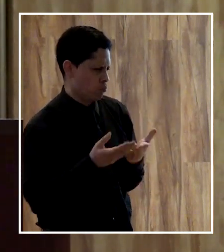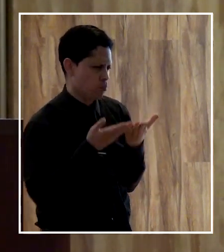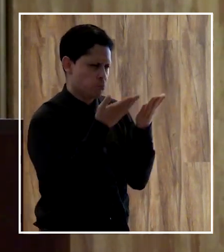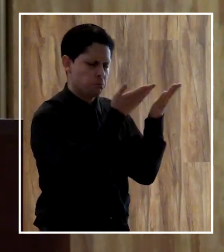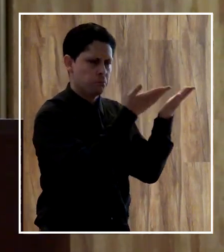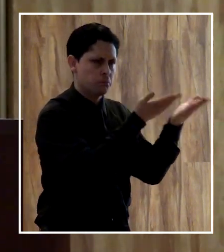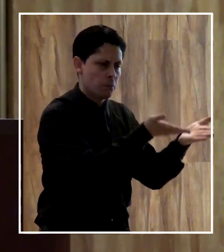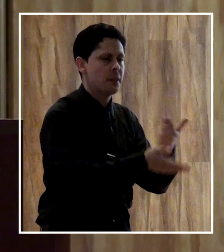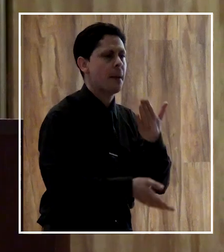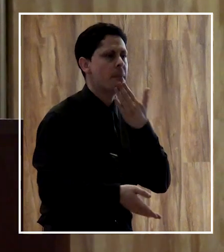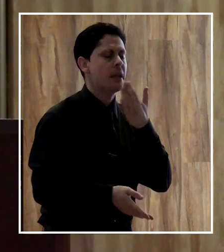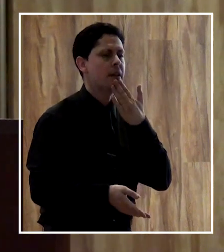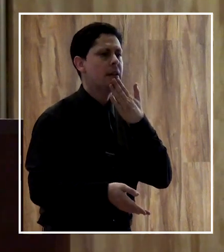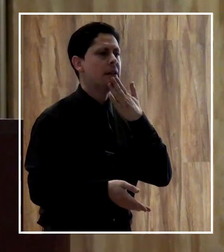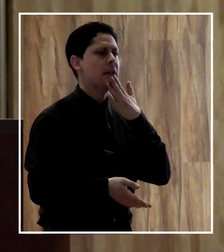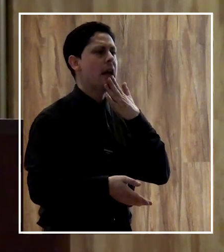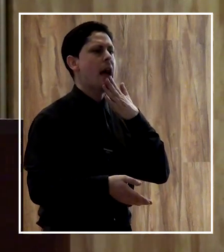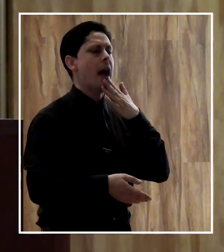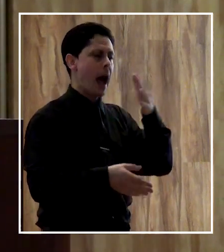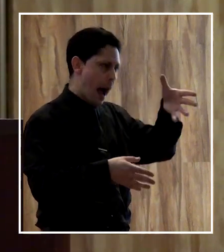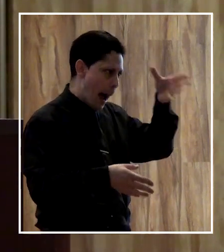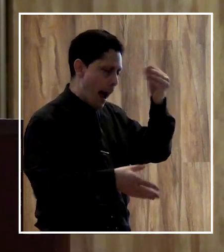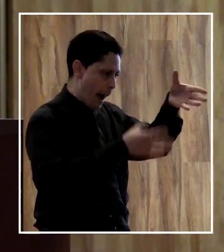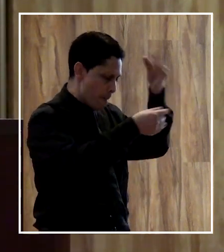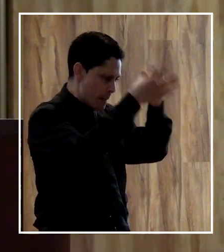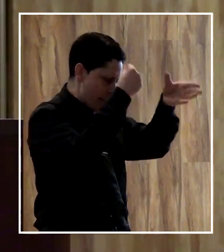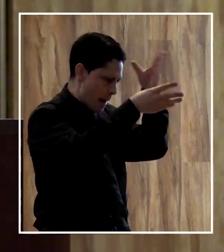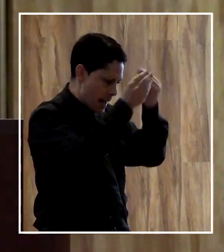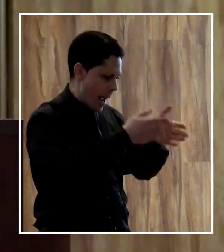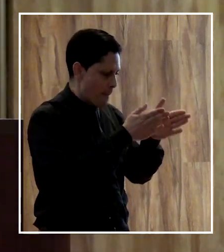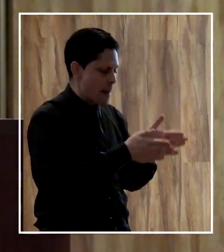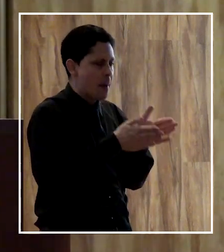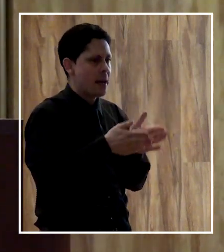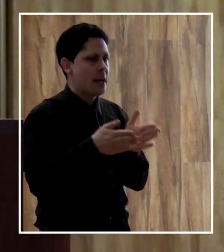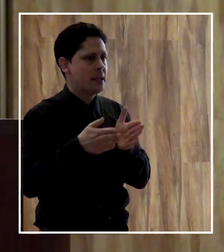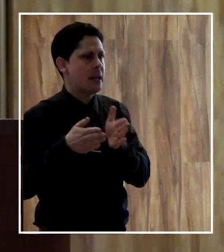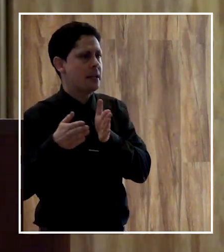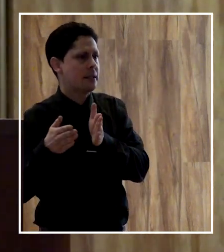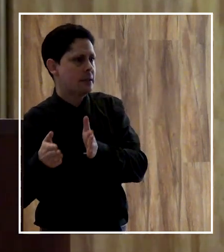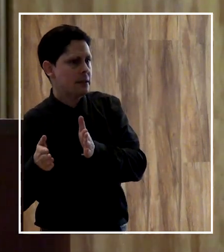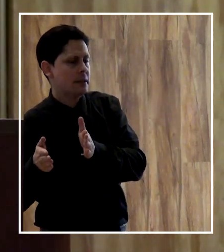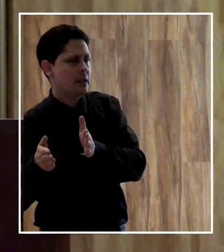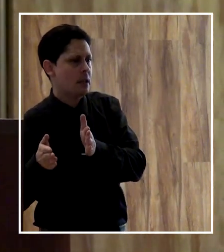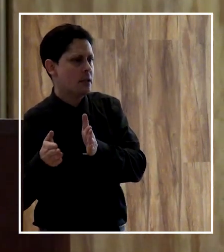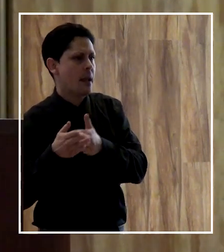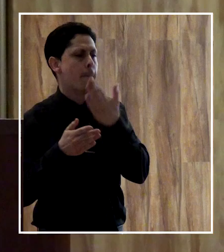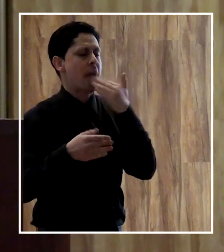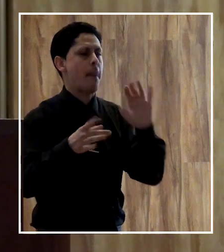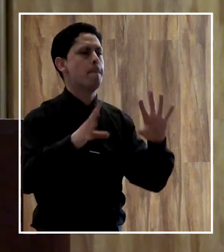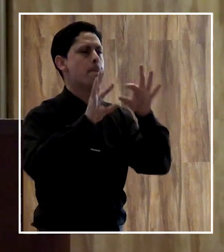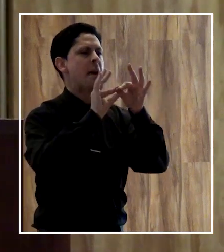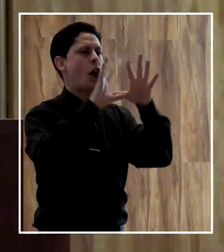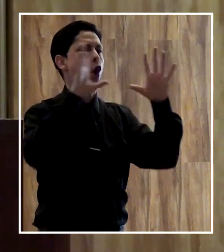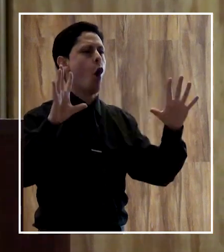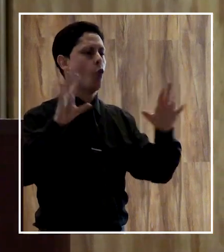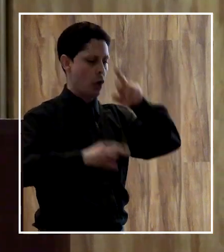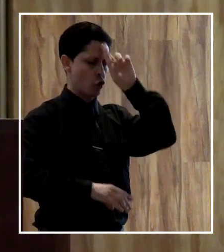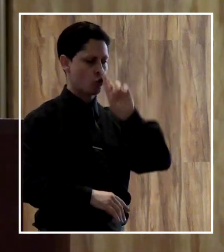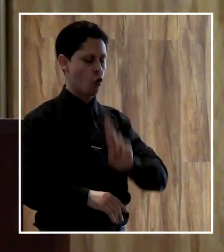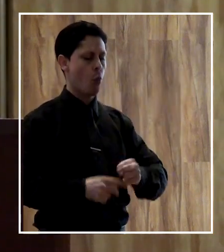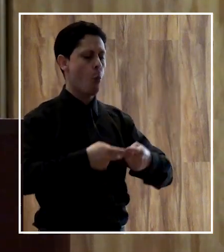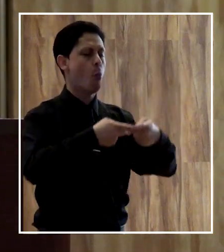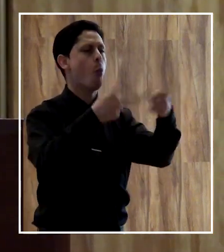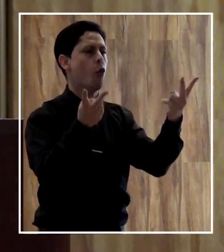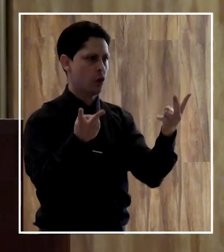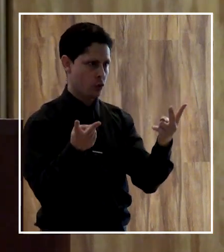investigación y a prepararse, como fue el caso, para la recuperación de la democracia y asumir roles